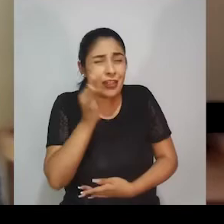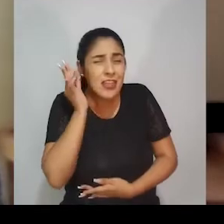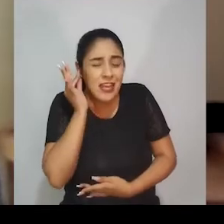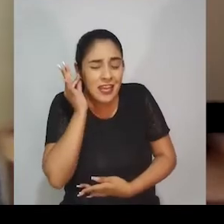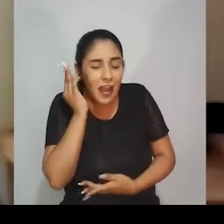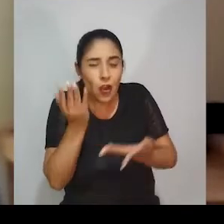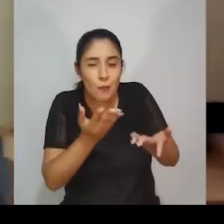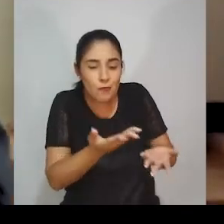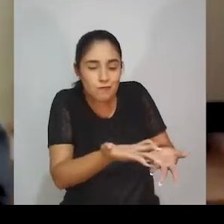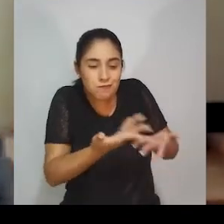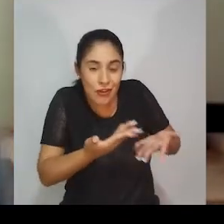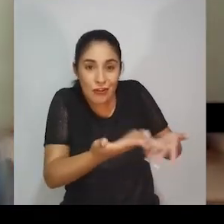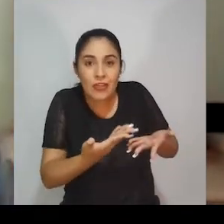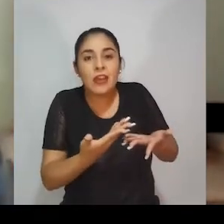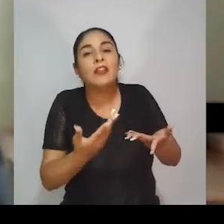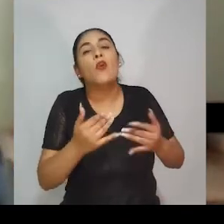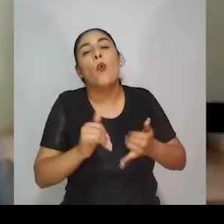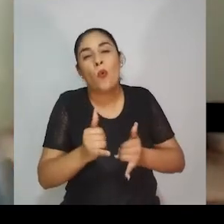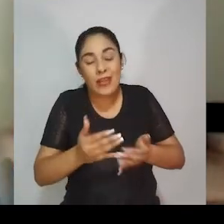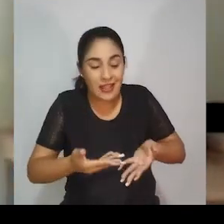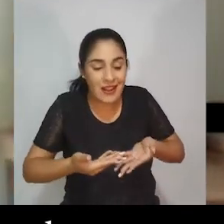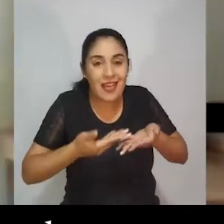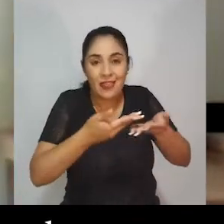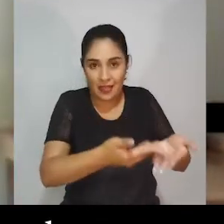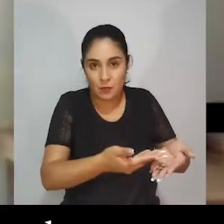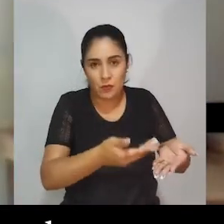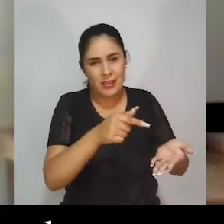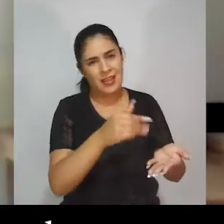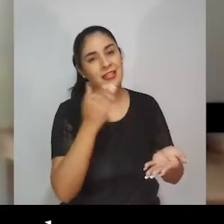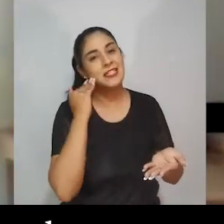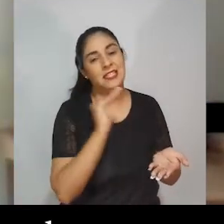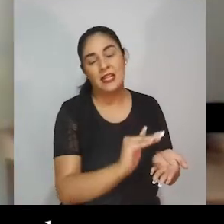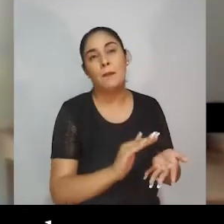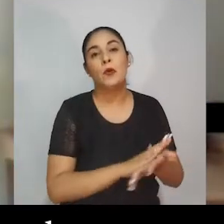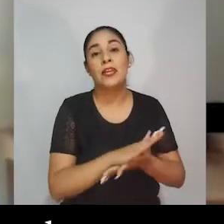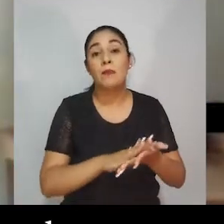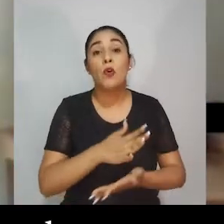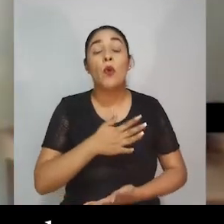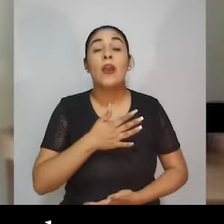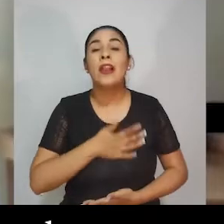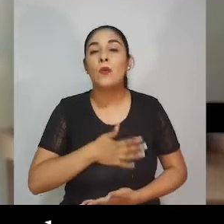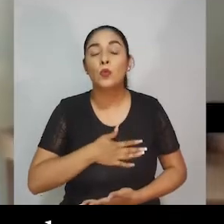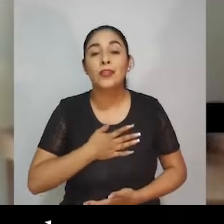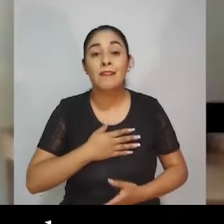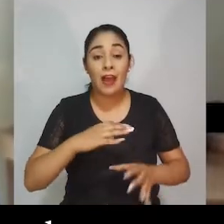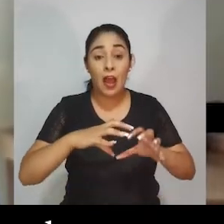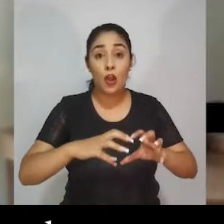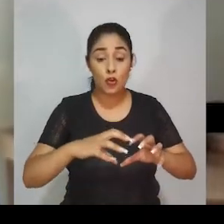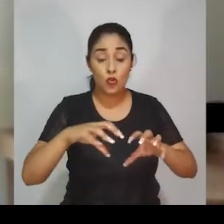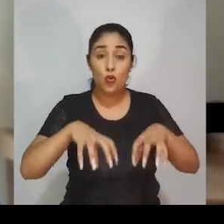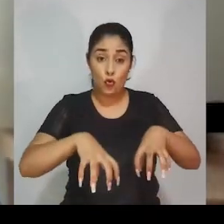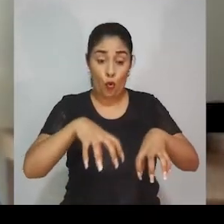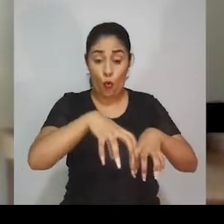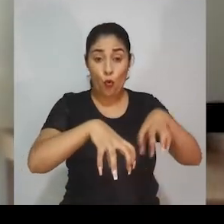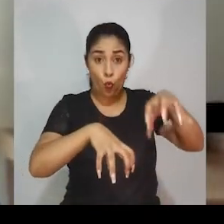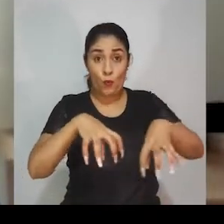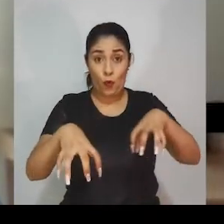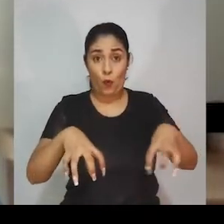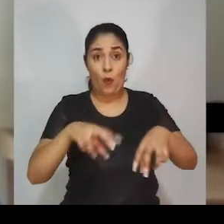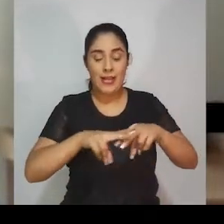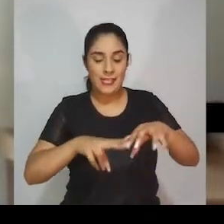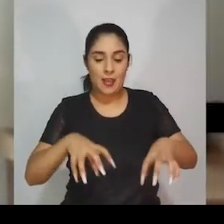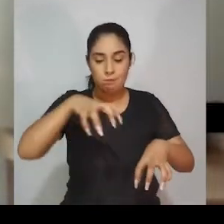través de los juguetes que le regalamos. Ella de muy chiquitita, por ejemplo, le gustaron mucho los cubos. Y